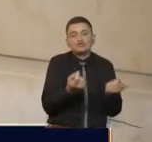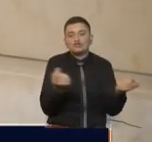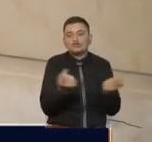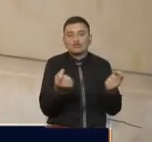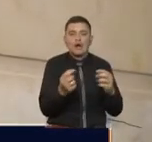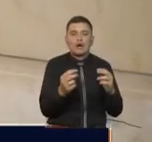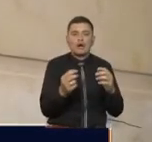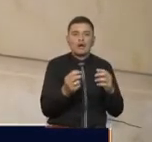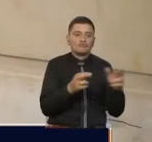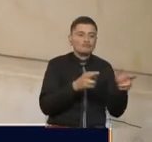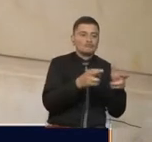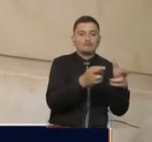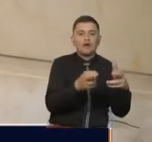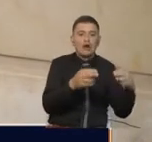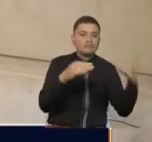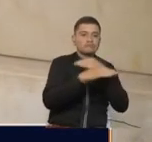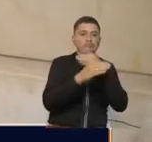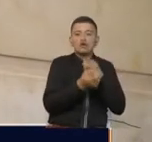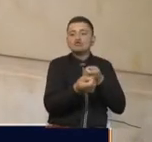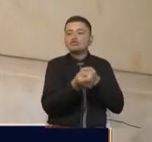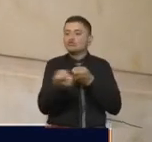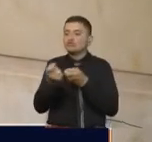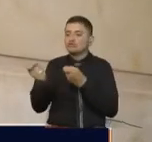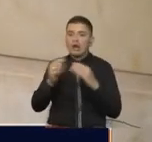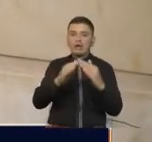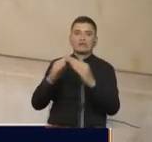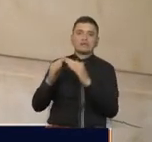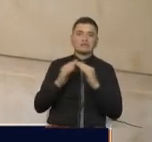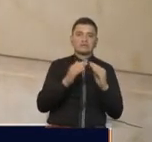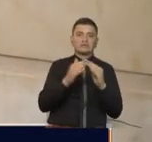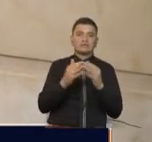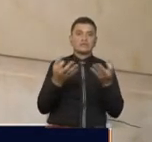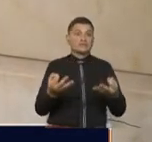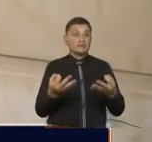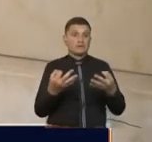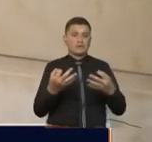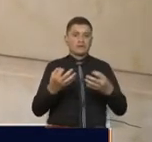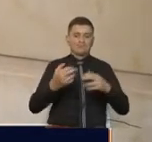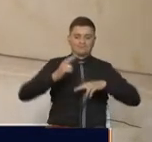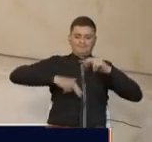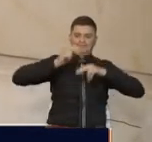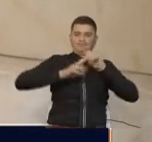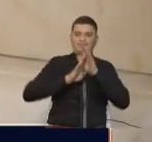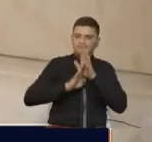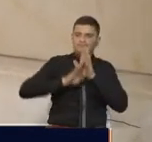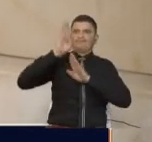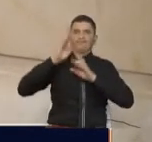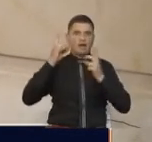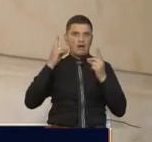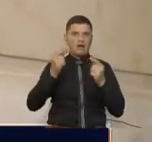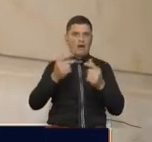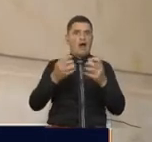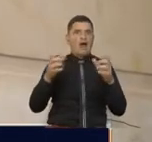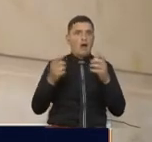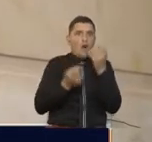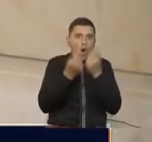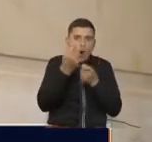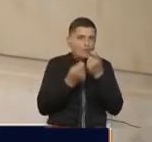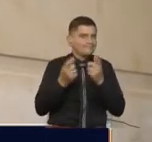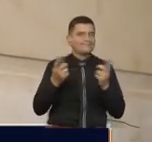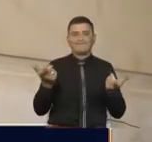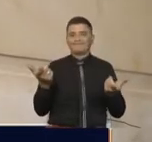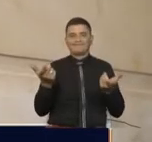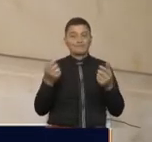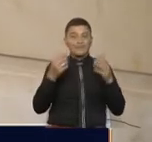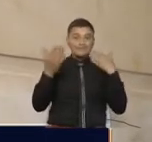carretera, en total desarraigo y sin posibilidades de desarrollar su actividad económica. Innumerables agricultores y